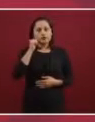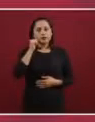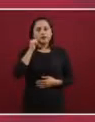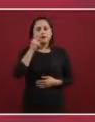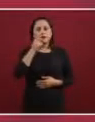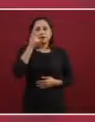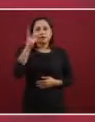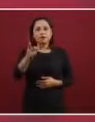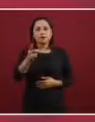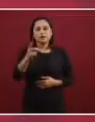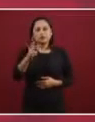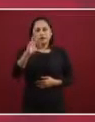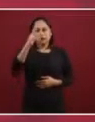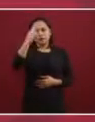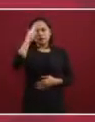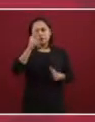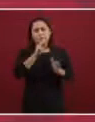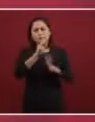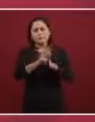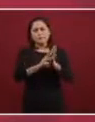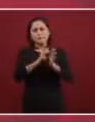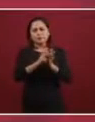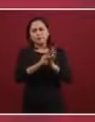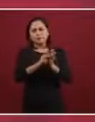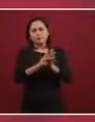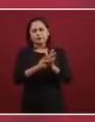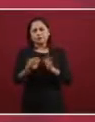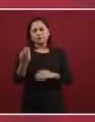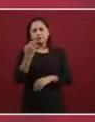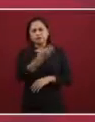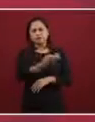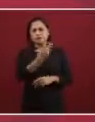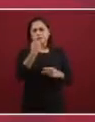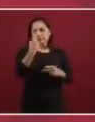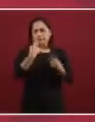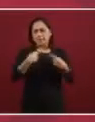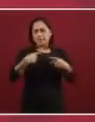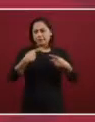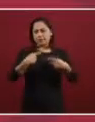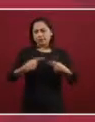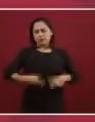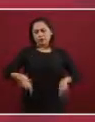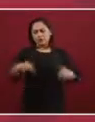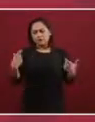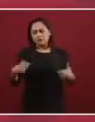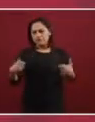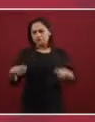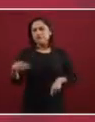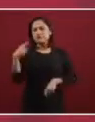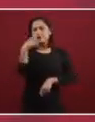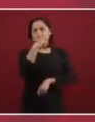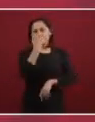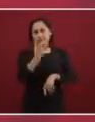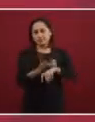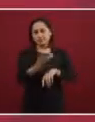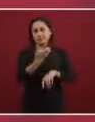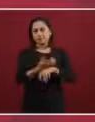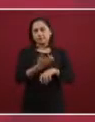un video de un potentado estadounidense que hace una reflexión